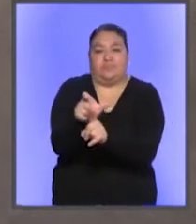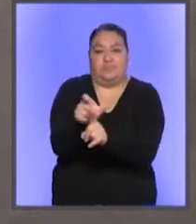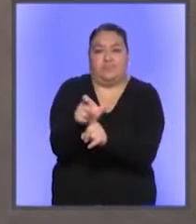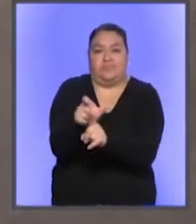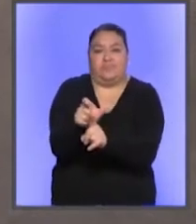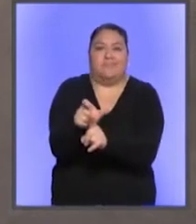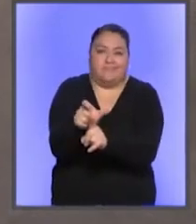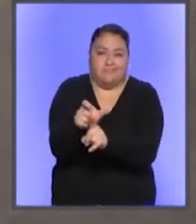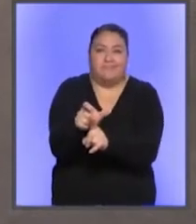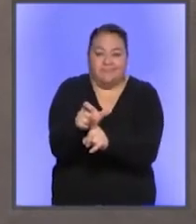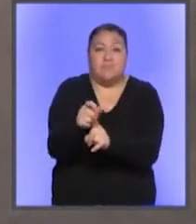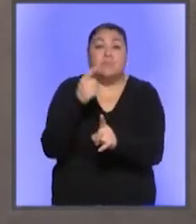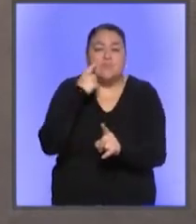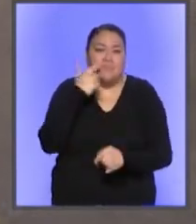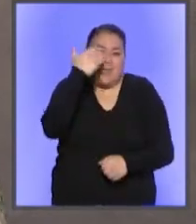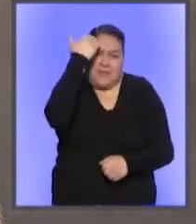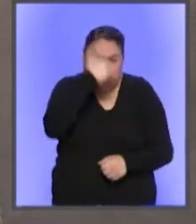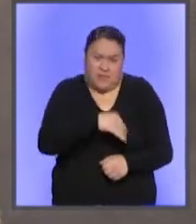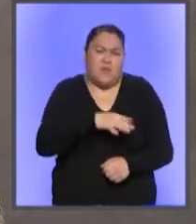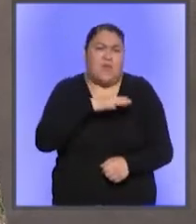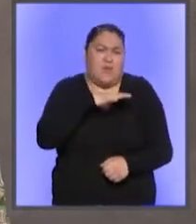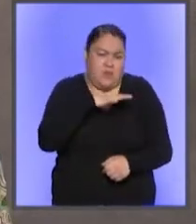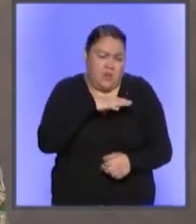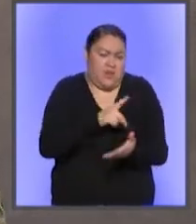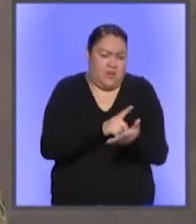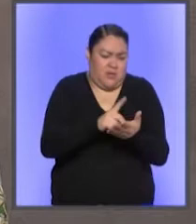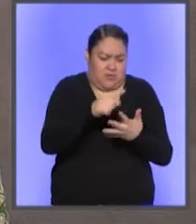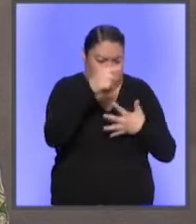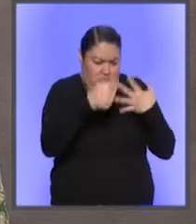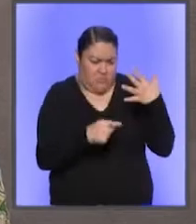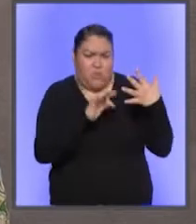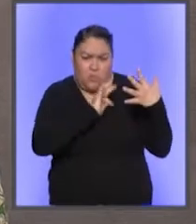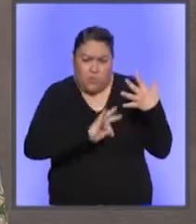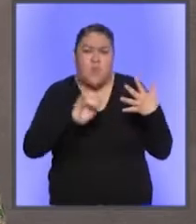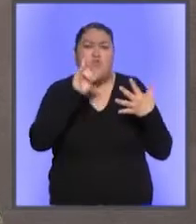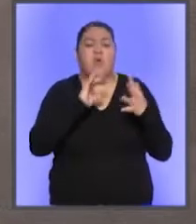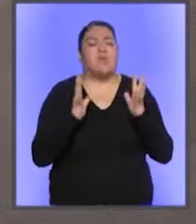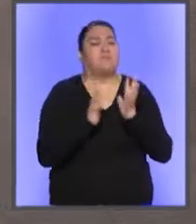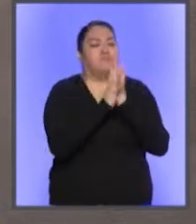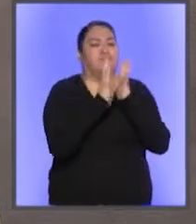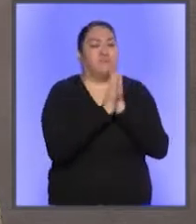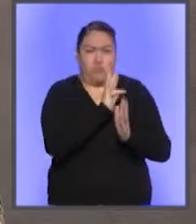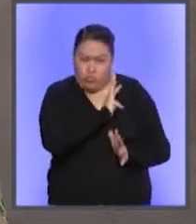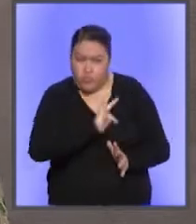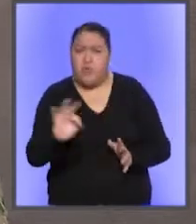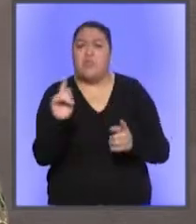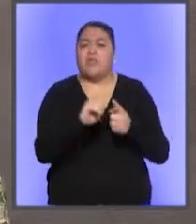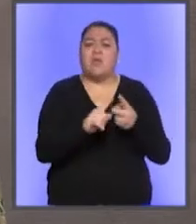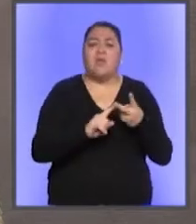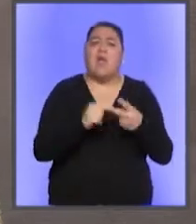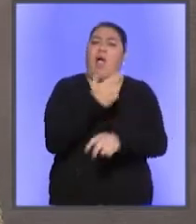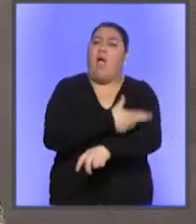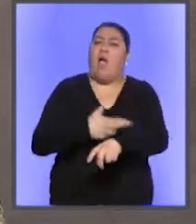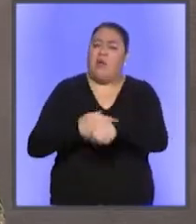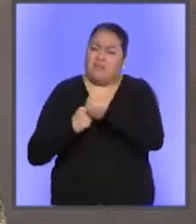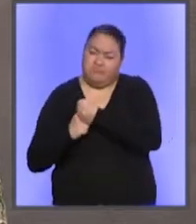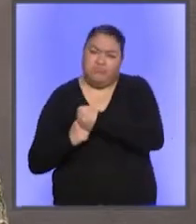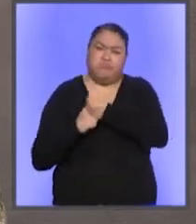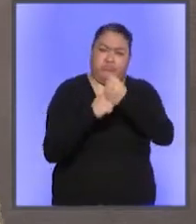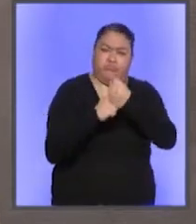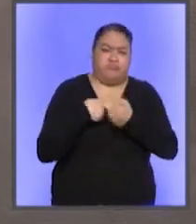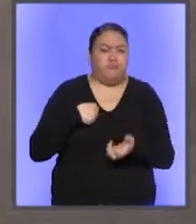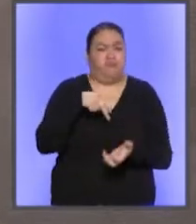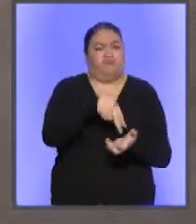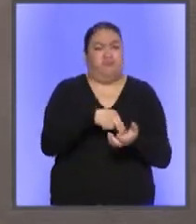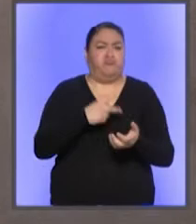reconocidos como sabemos existe la oportunidad ya de participación de las mujeres existen estas acciones afirmativas para